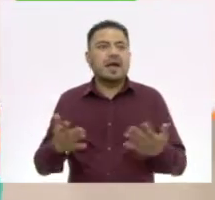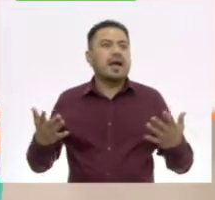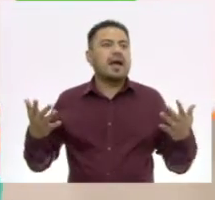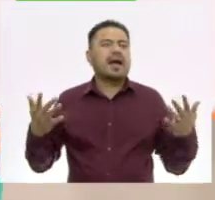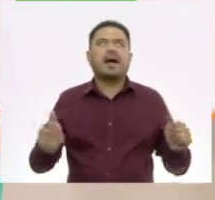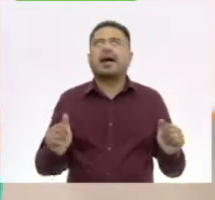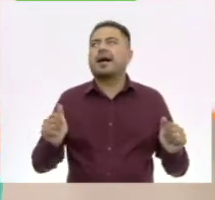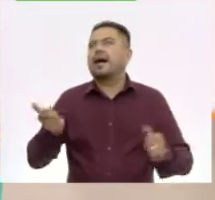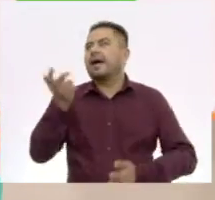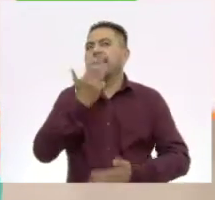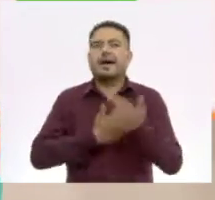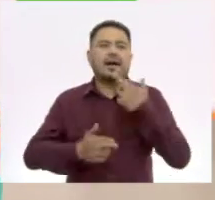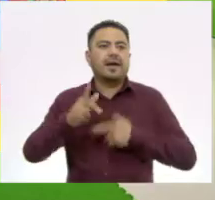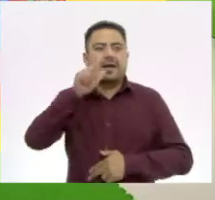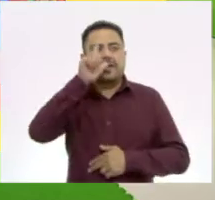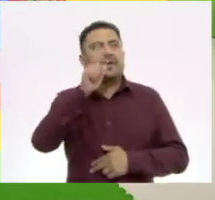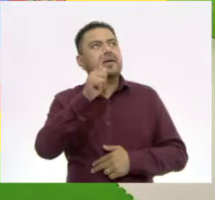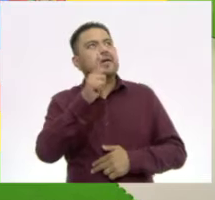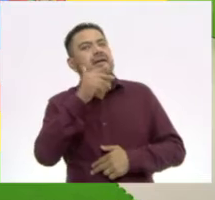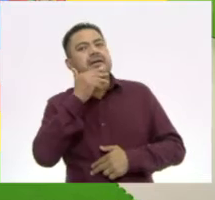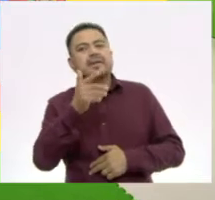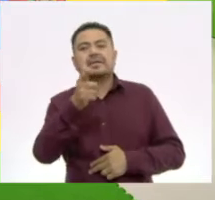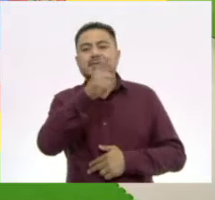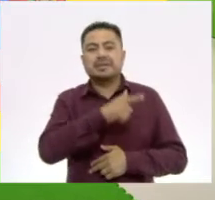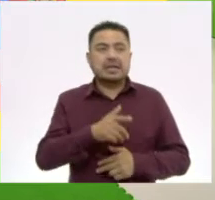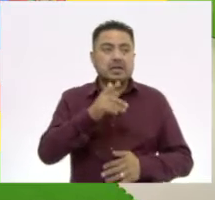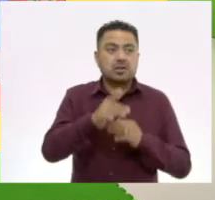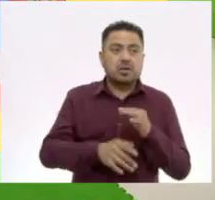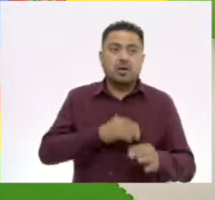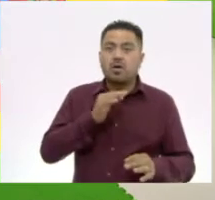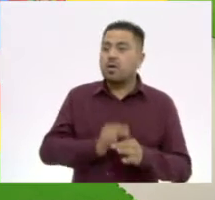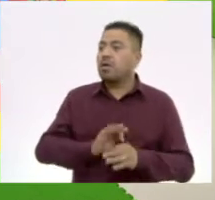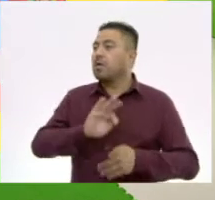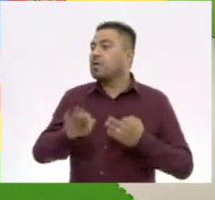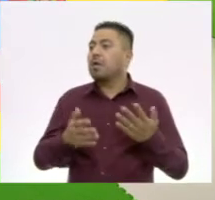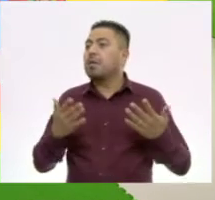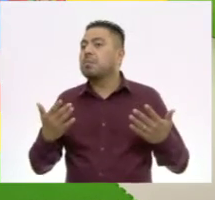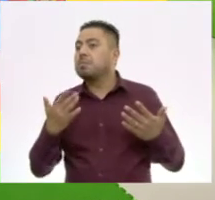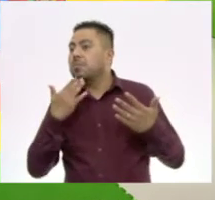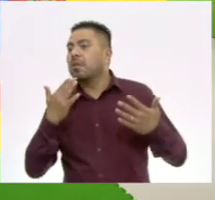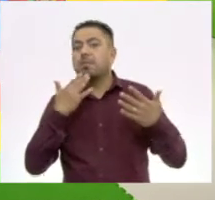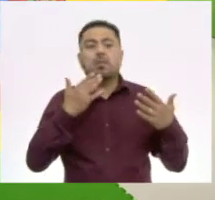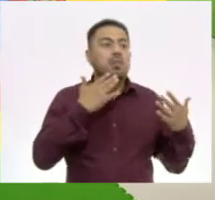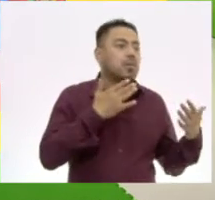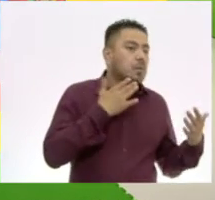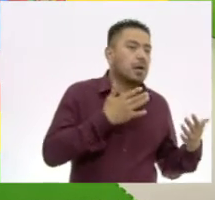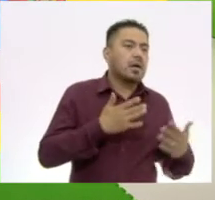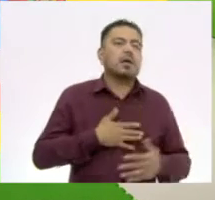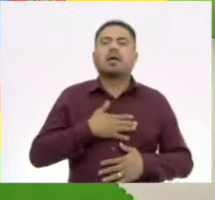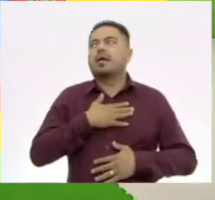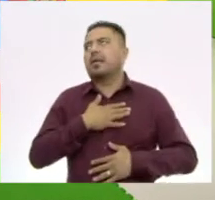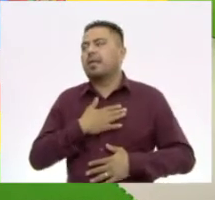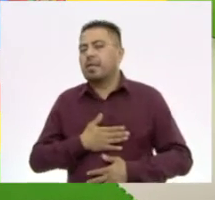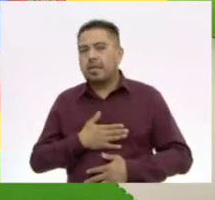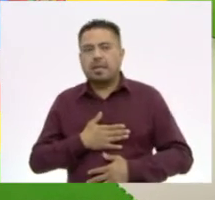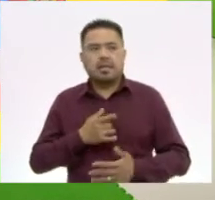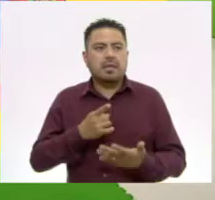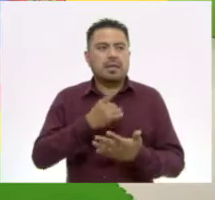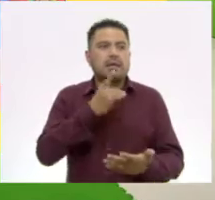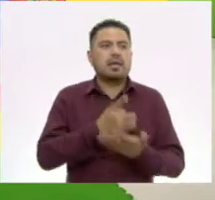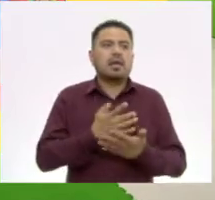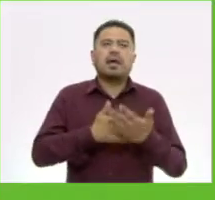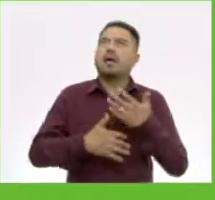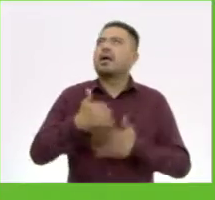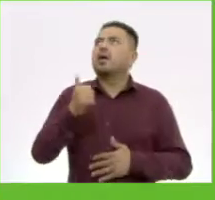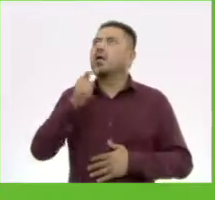ya regreso a la luz chicos aquí todo bien porque bueno solo se fue tantito